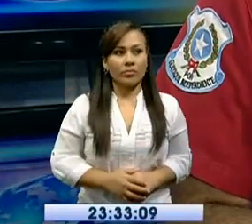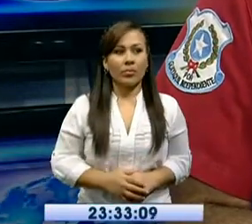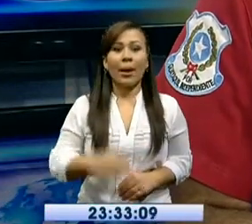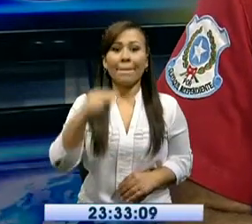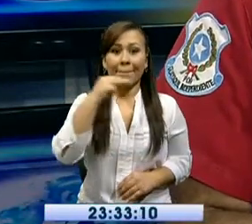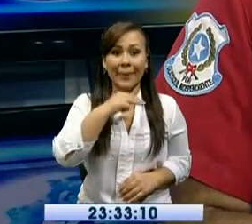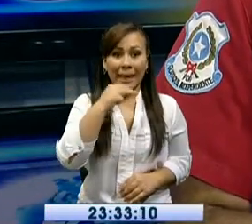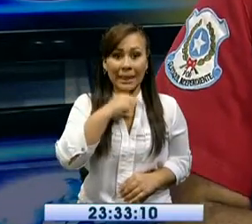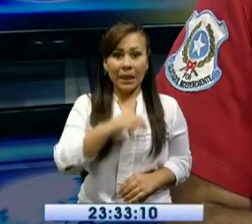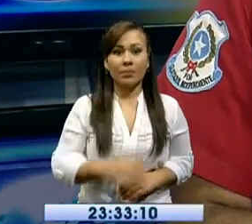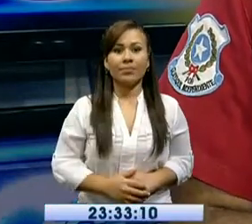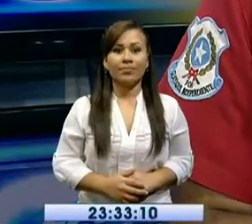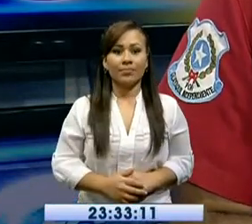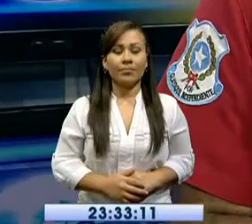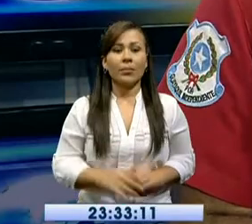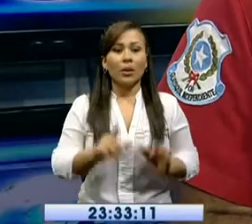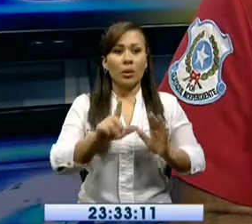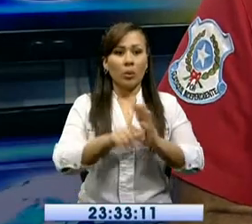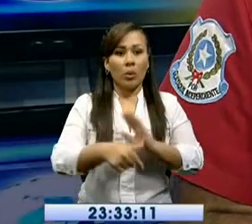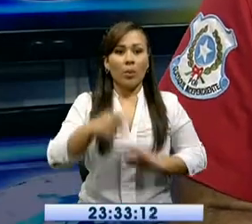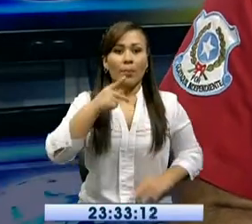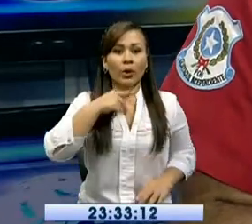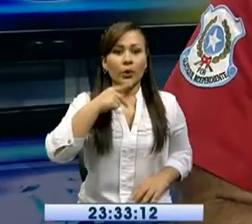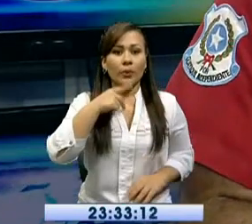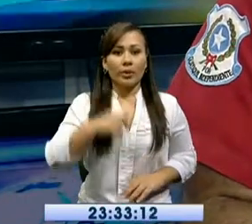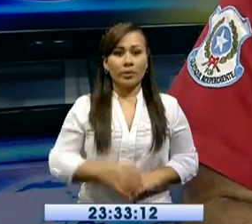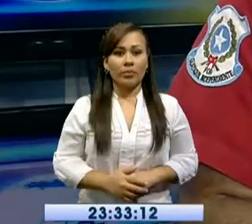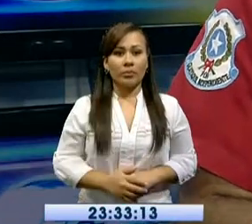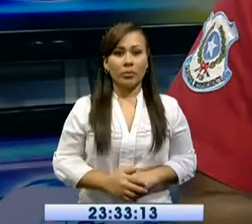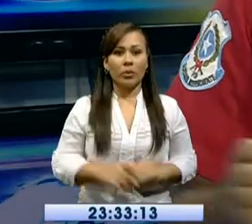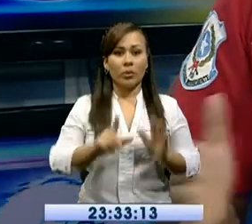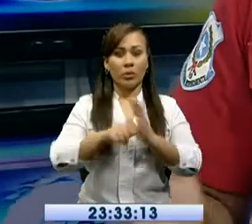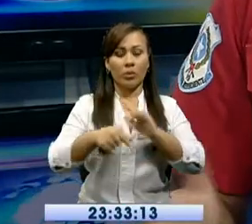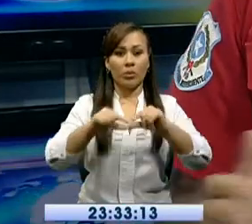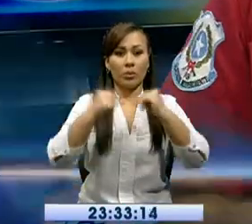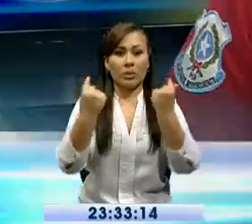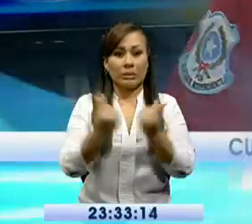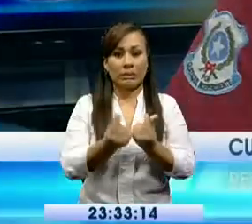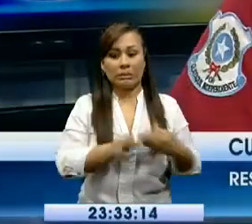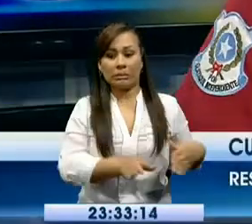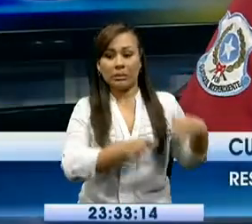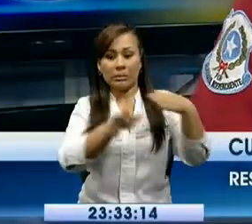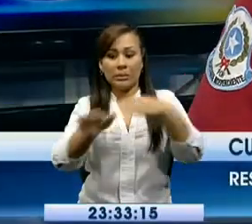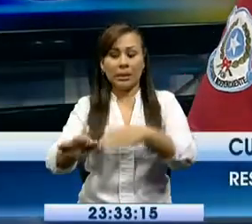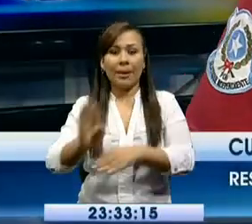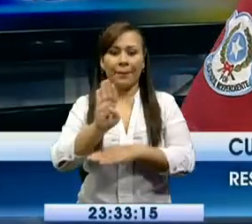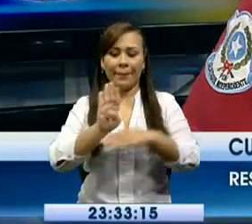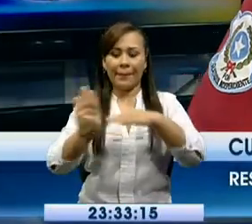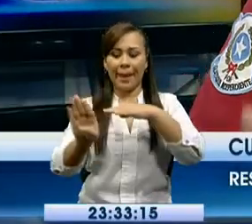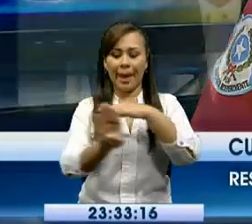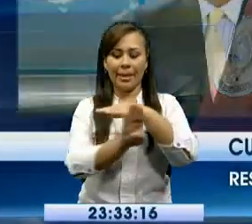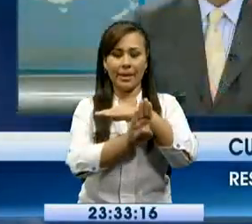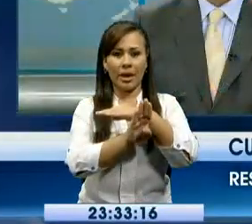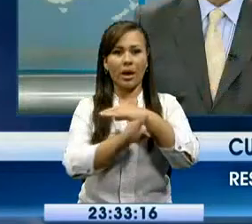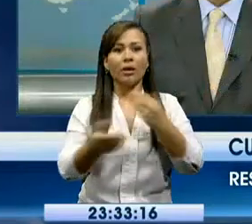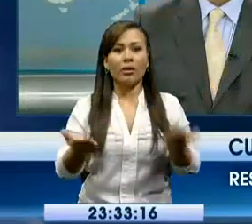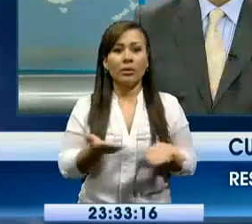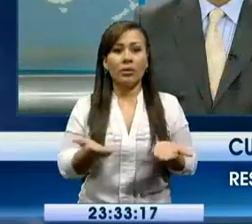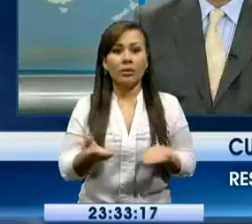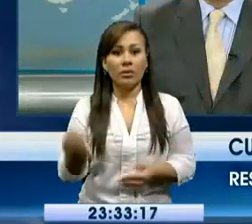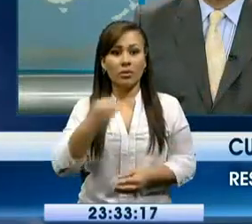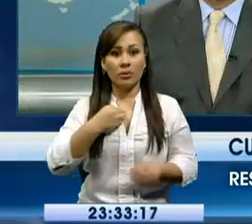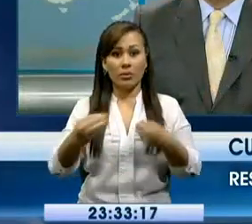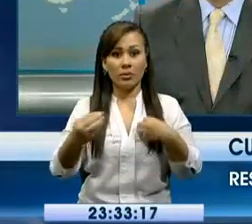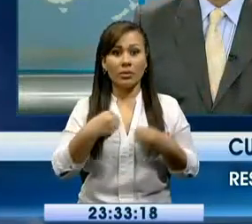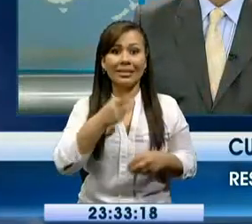Manta originalmente, luego fuimos a Puerto Viejo, luego el grupo se trasladó hasta la ciudad de Bahía de Caracas, donde nos indicaron pues